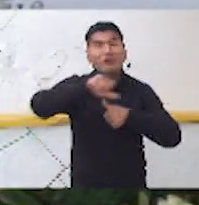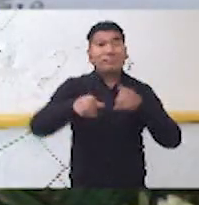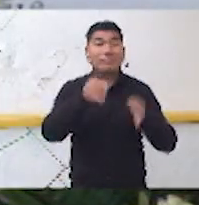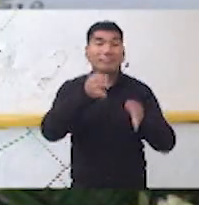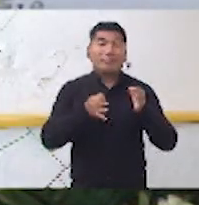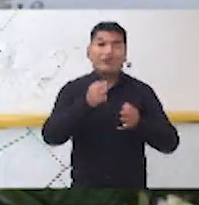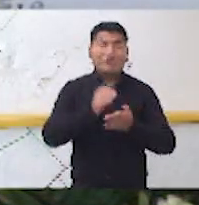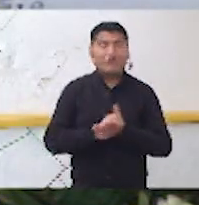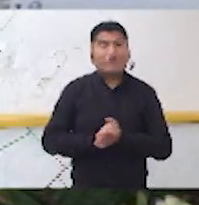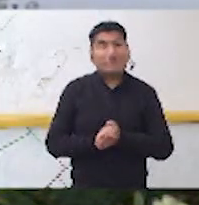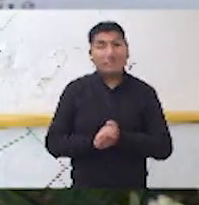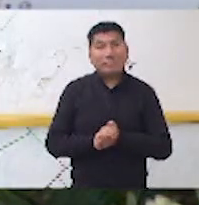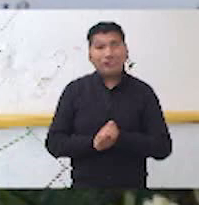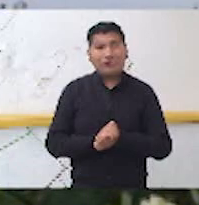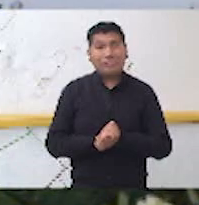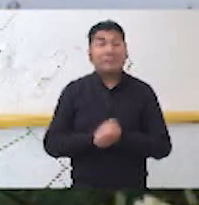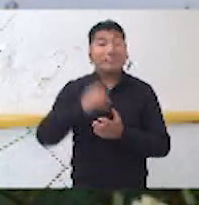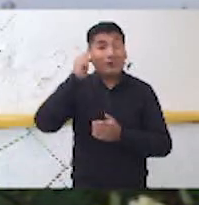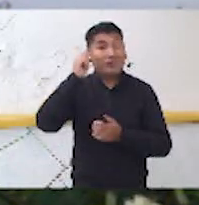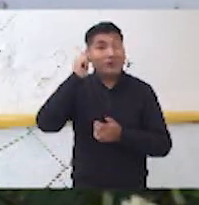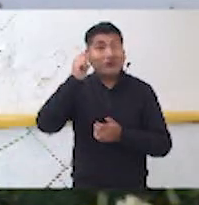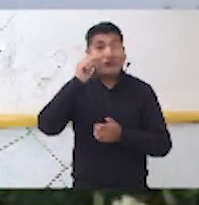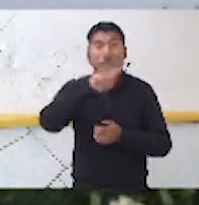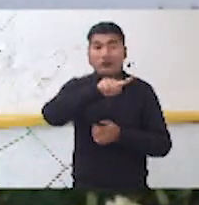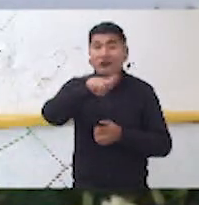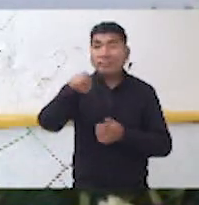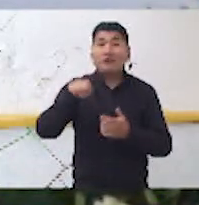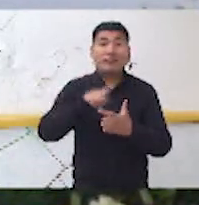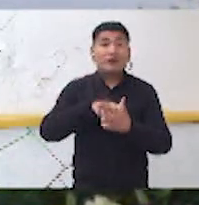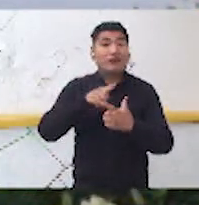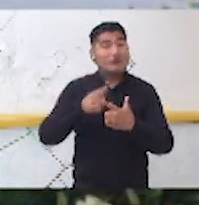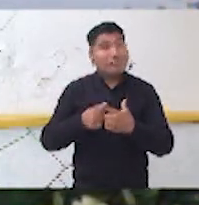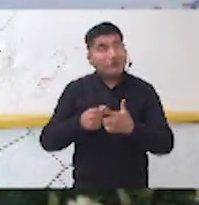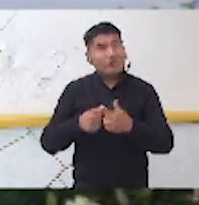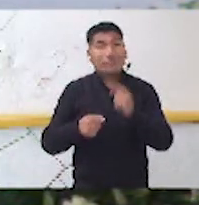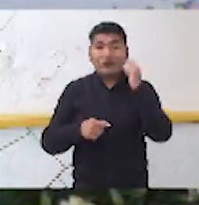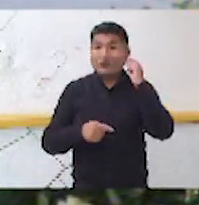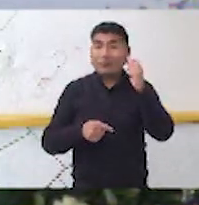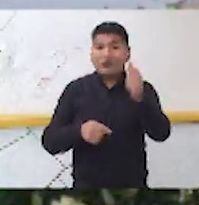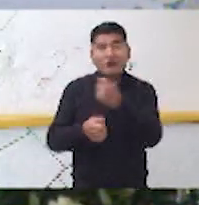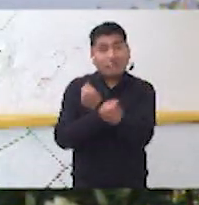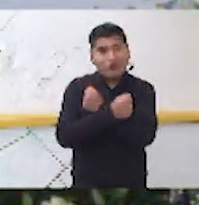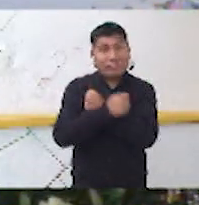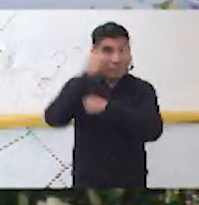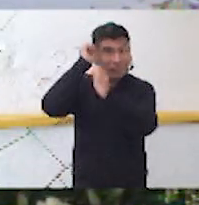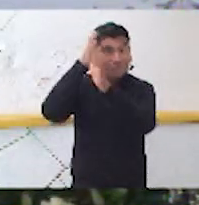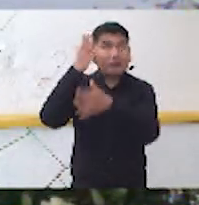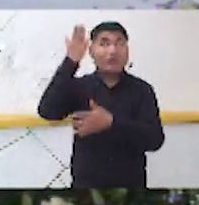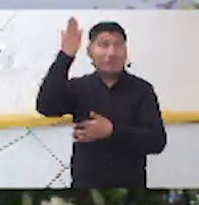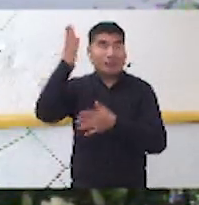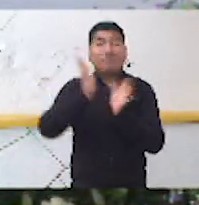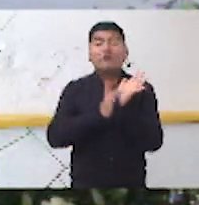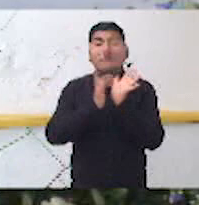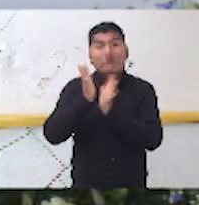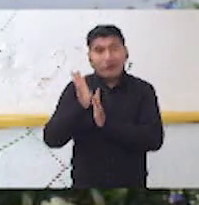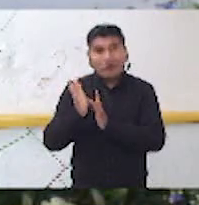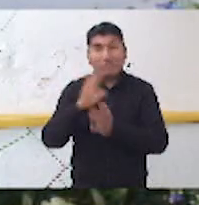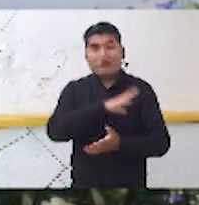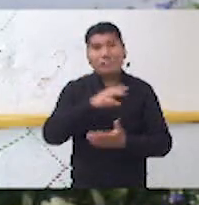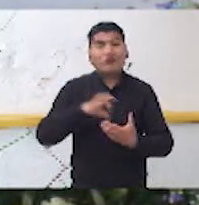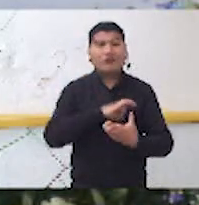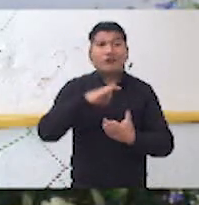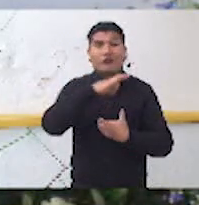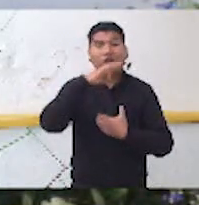justicia. Testigos entonces, testigos del amor del Padre, de Jesús y del